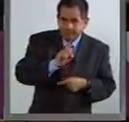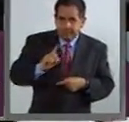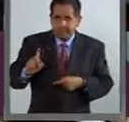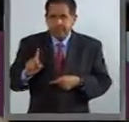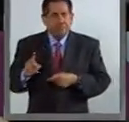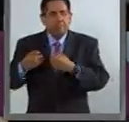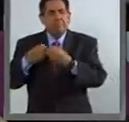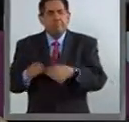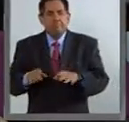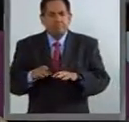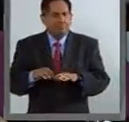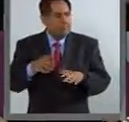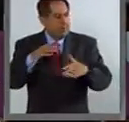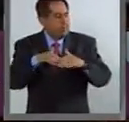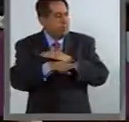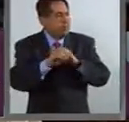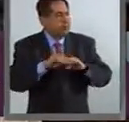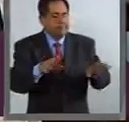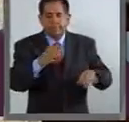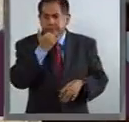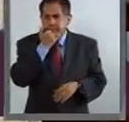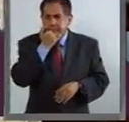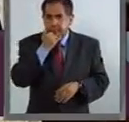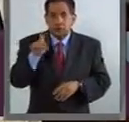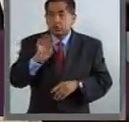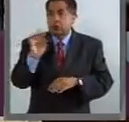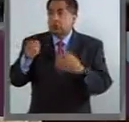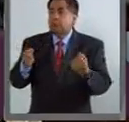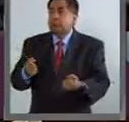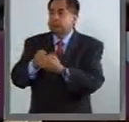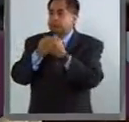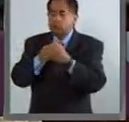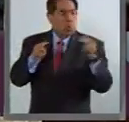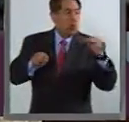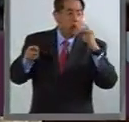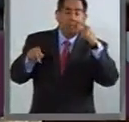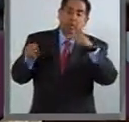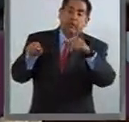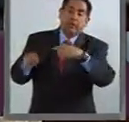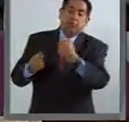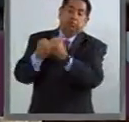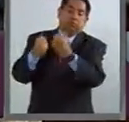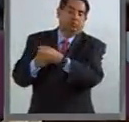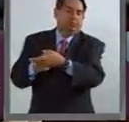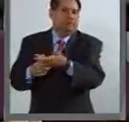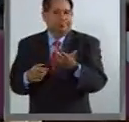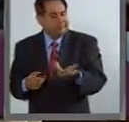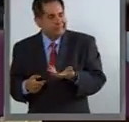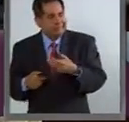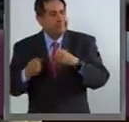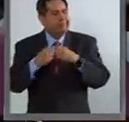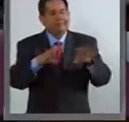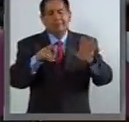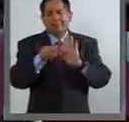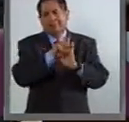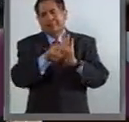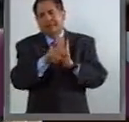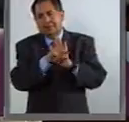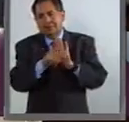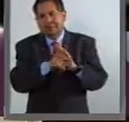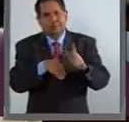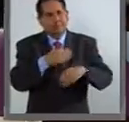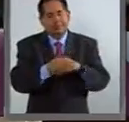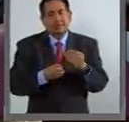se pierde en los algoritmos. Pero si hay una confrontación entre 2 o 3 parlamentarios, eso automáticamente, por lo negativo de la